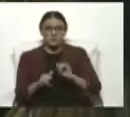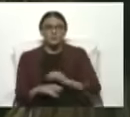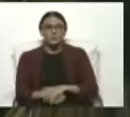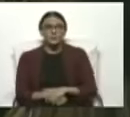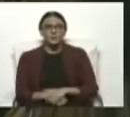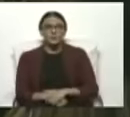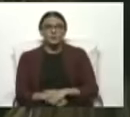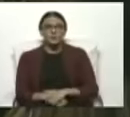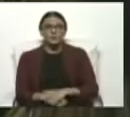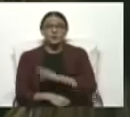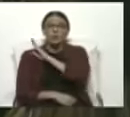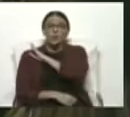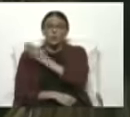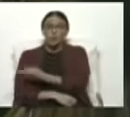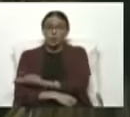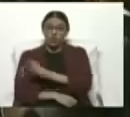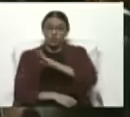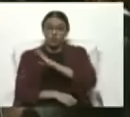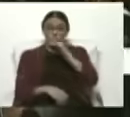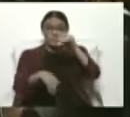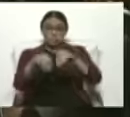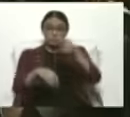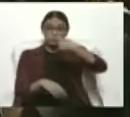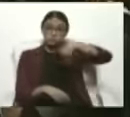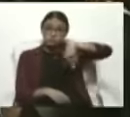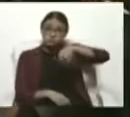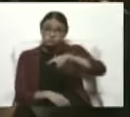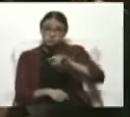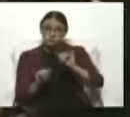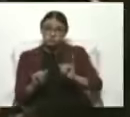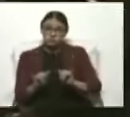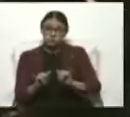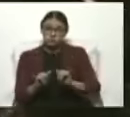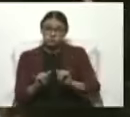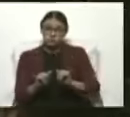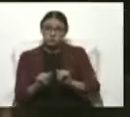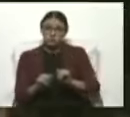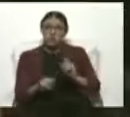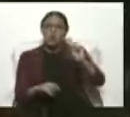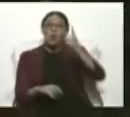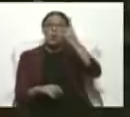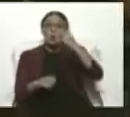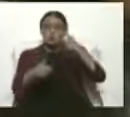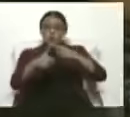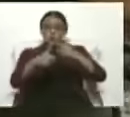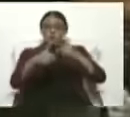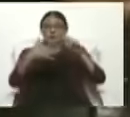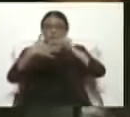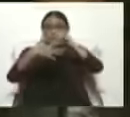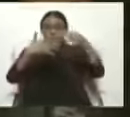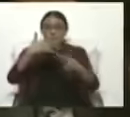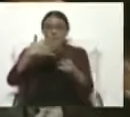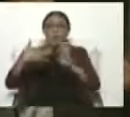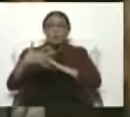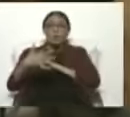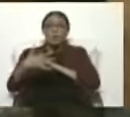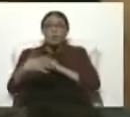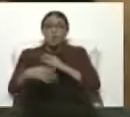El Poder Electoral, Consejo Nacional Electoral, uno de los cinco poderes del Estado